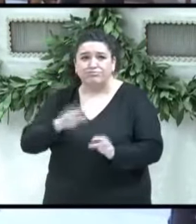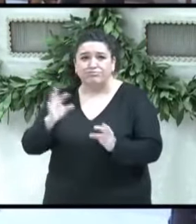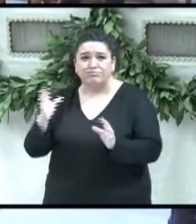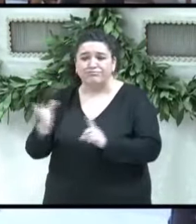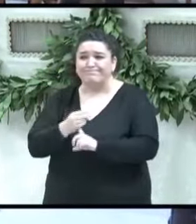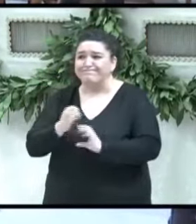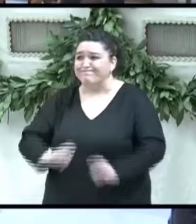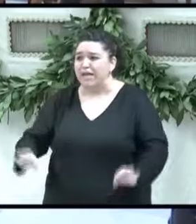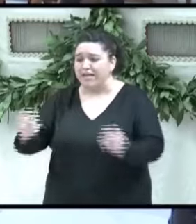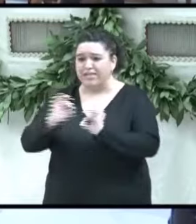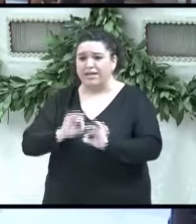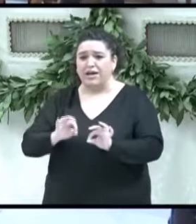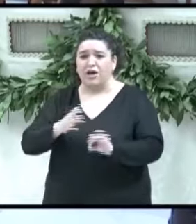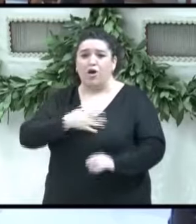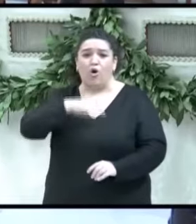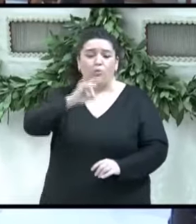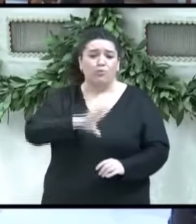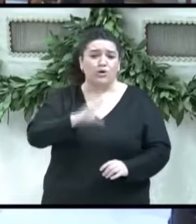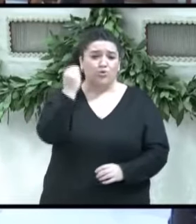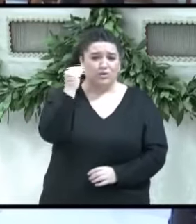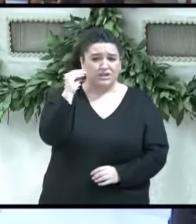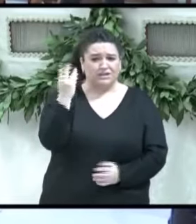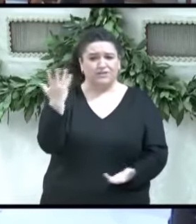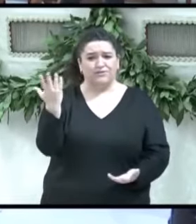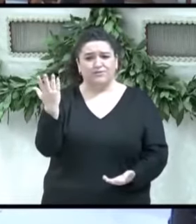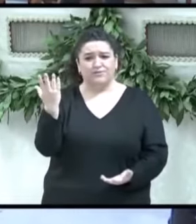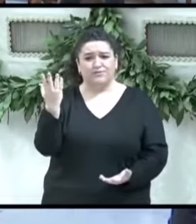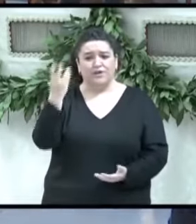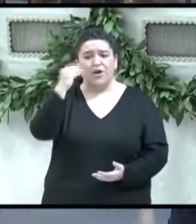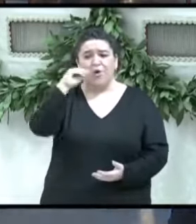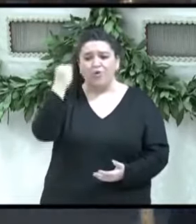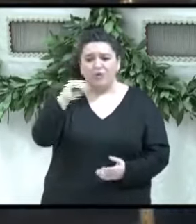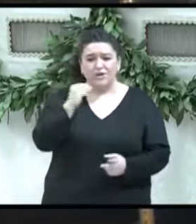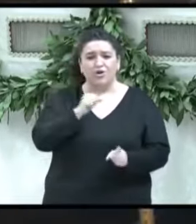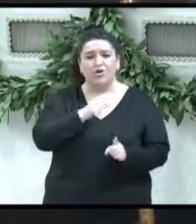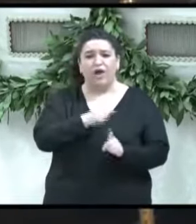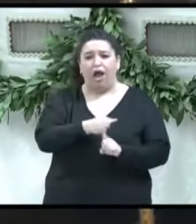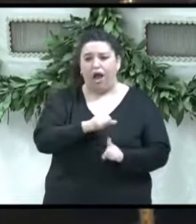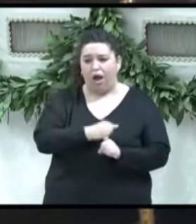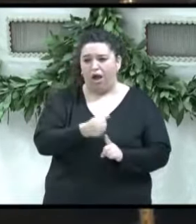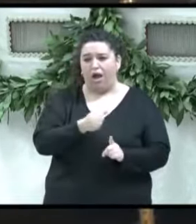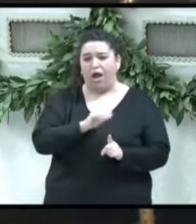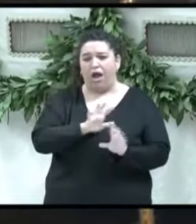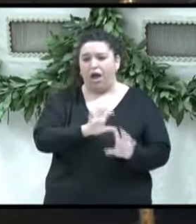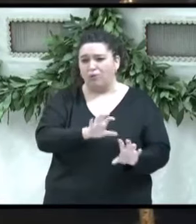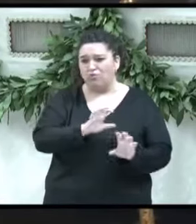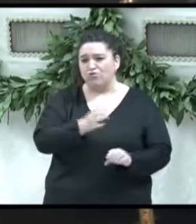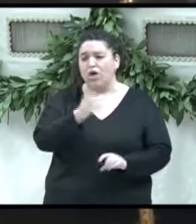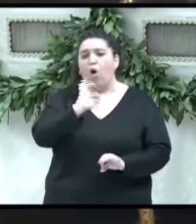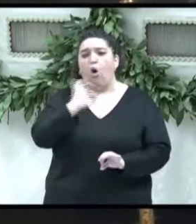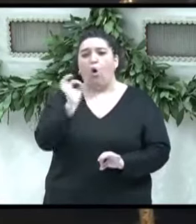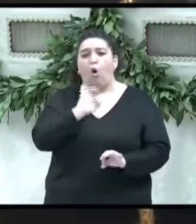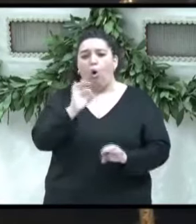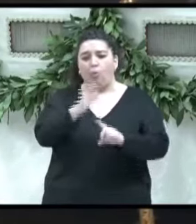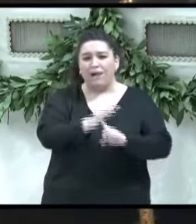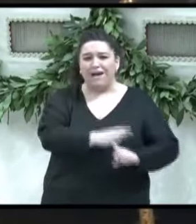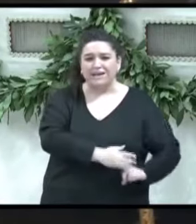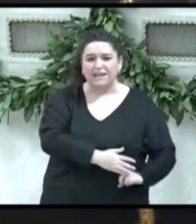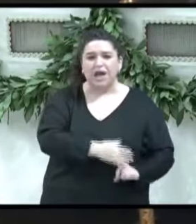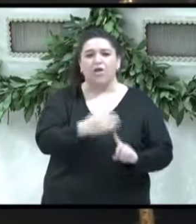vida puede ser un niño que es abusado que es marginado que